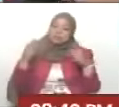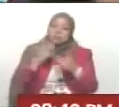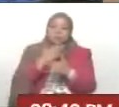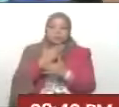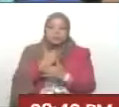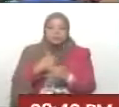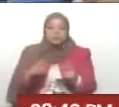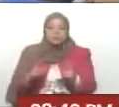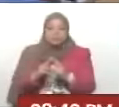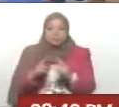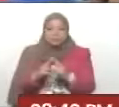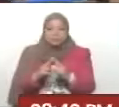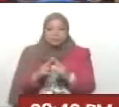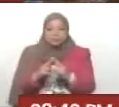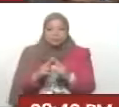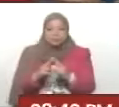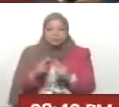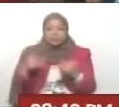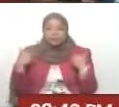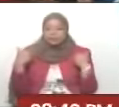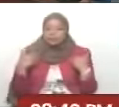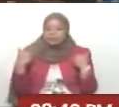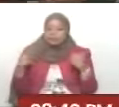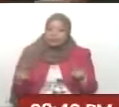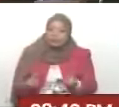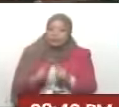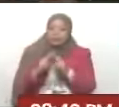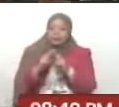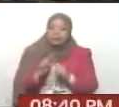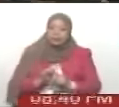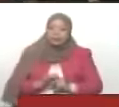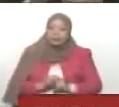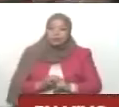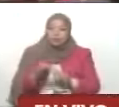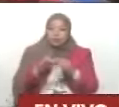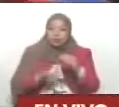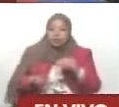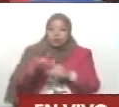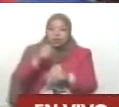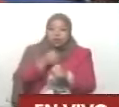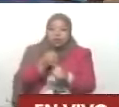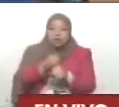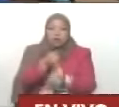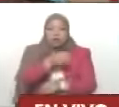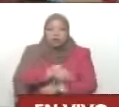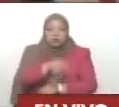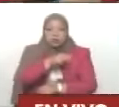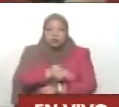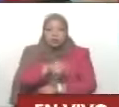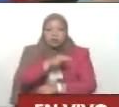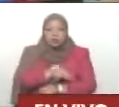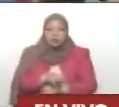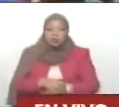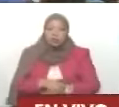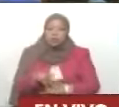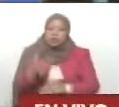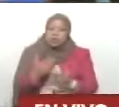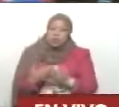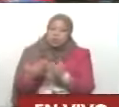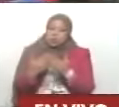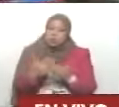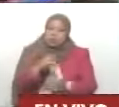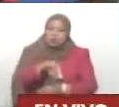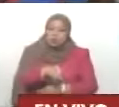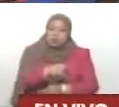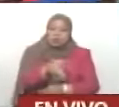conocido allí. Tú eres licenciada en trabajo social. Ajá. Naguará, ¿dónde estudiaste?